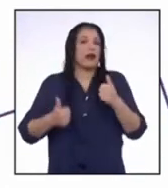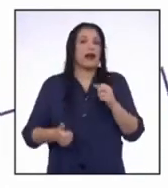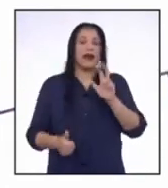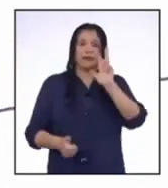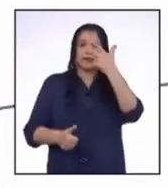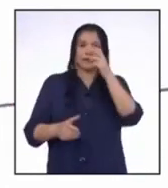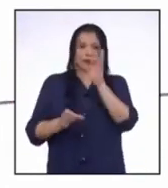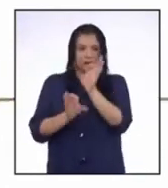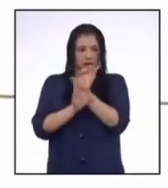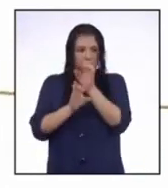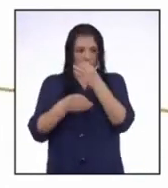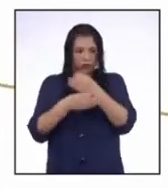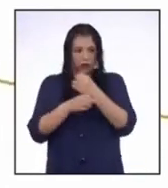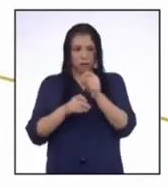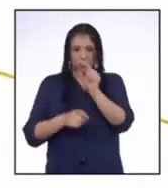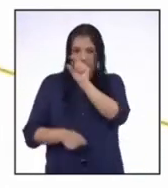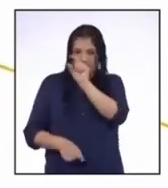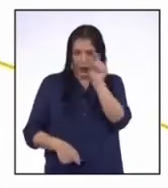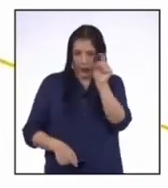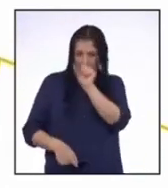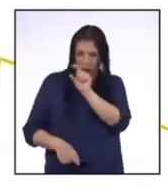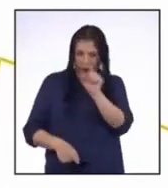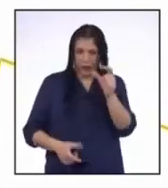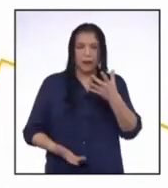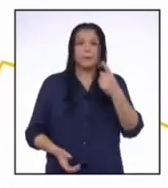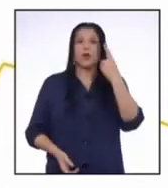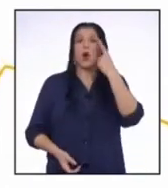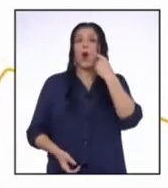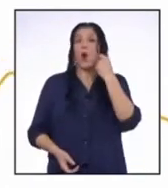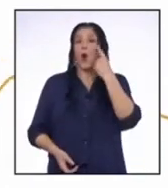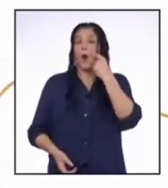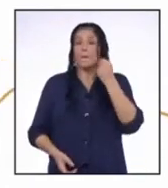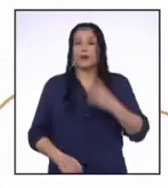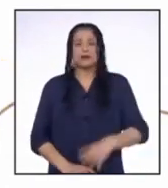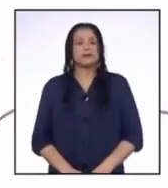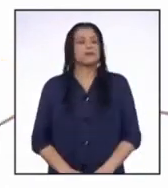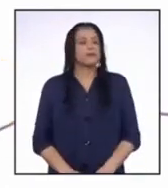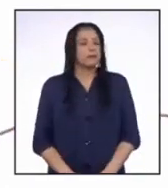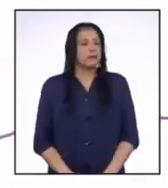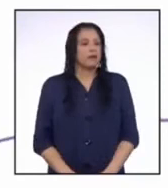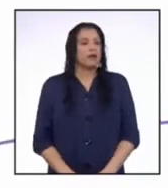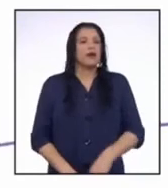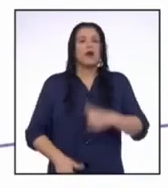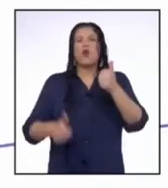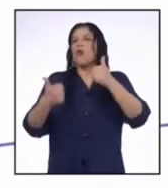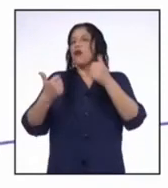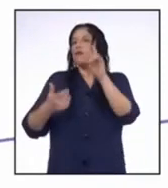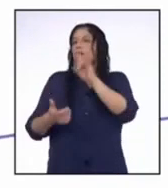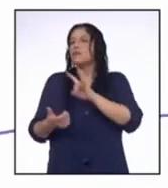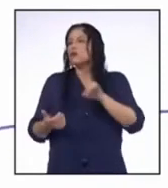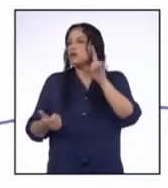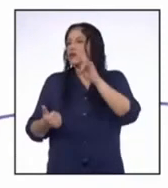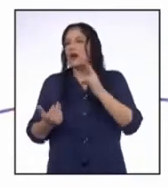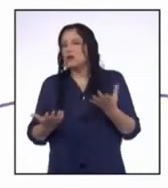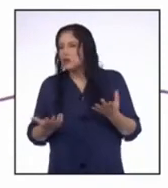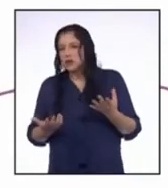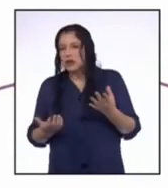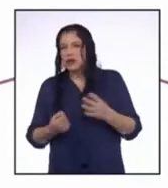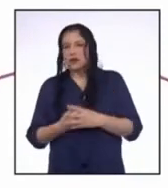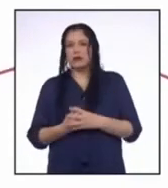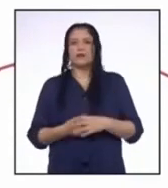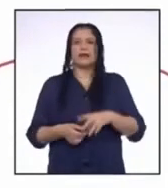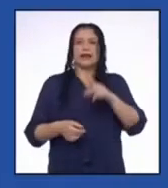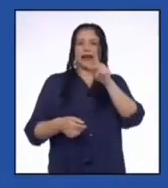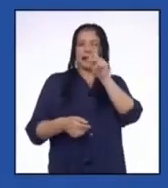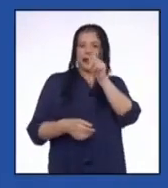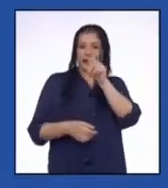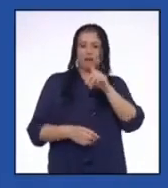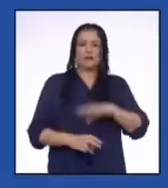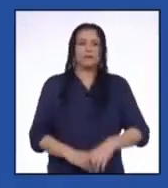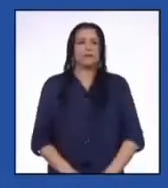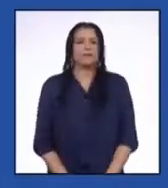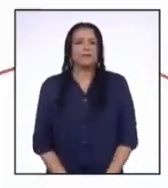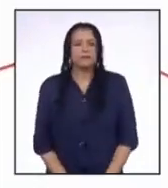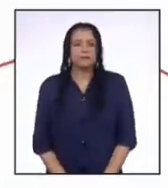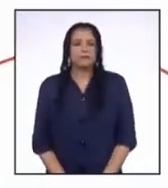fórmula dentro de la categoría hombres. La unidad de medida que utilizaremos será la kilocaloría.